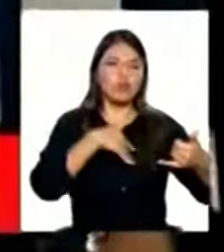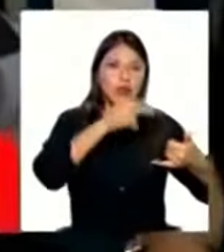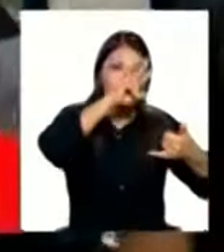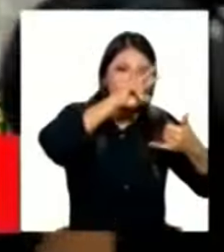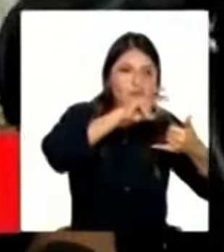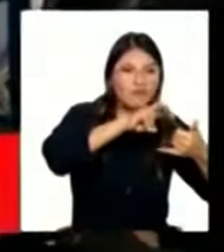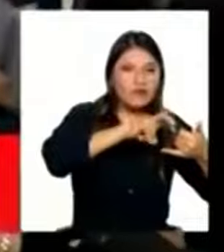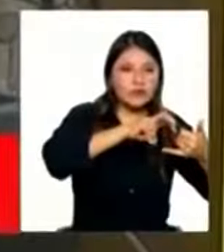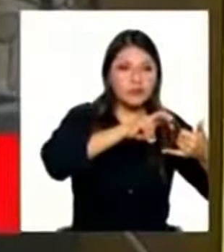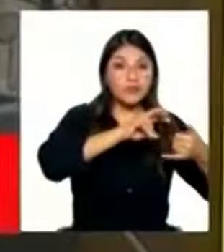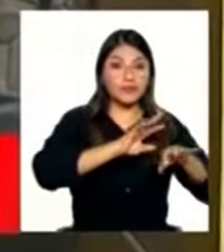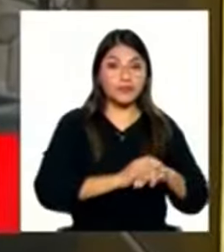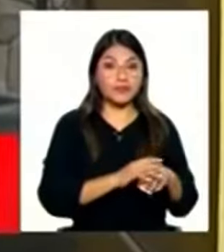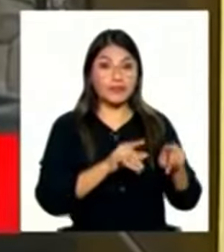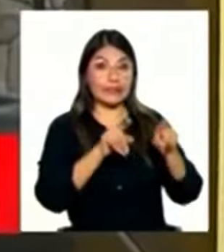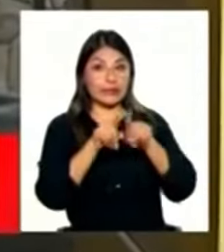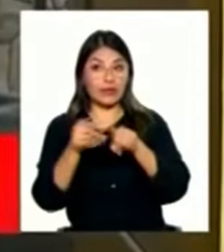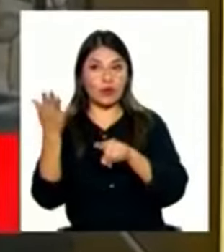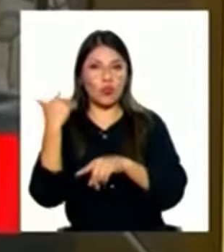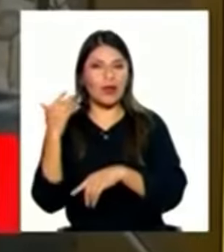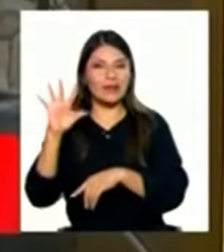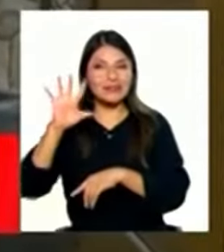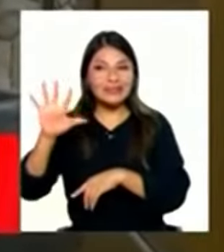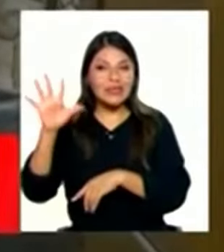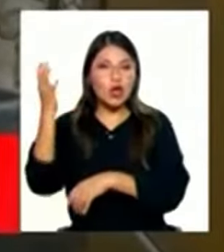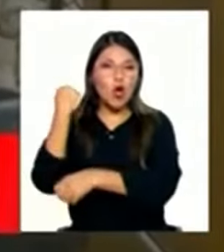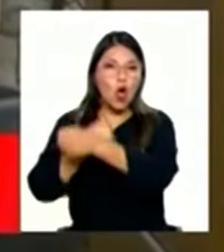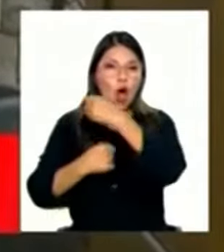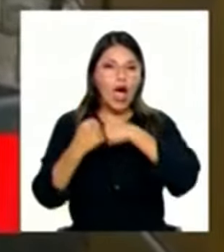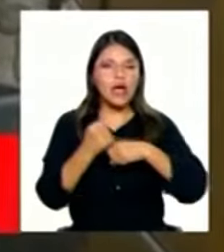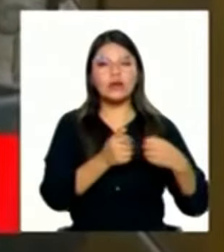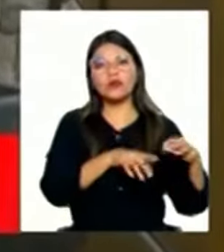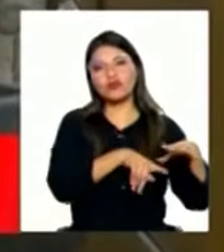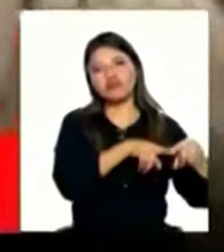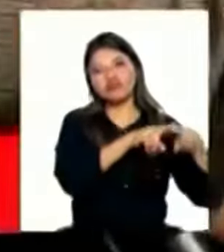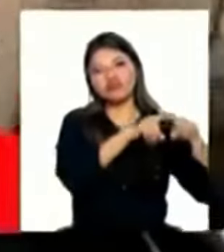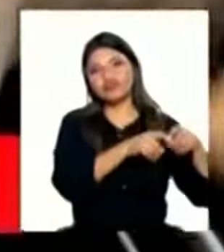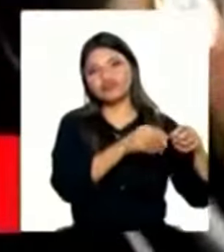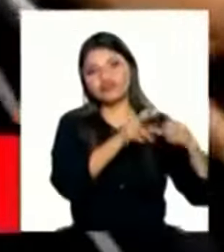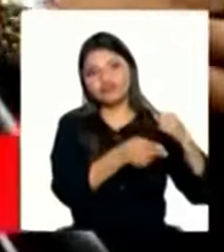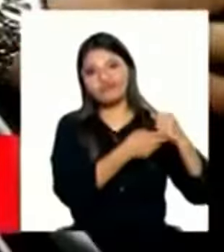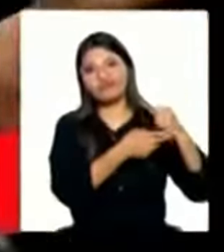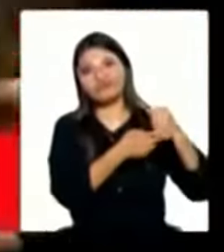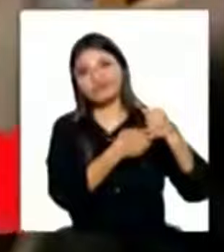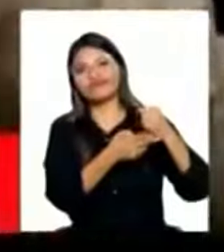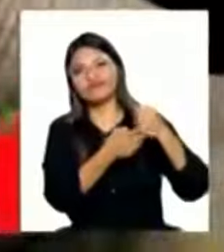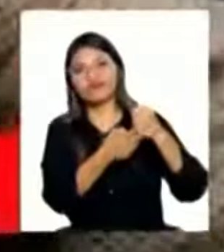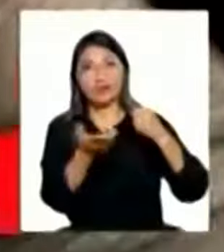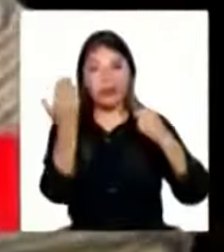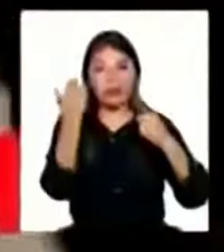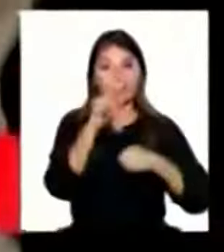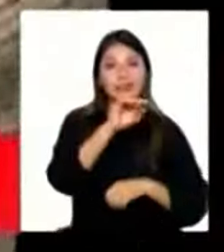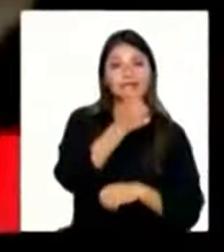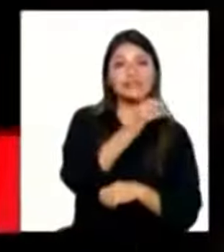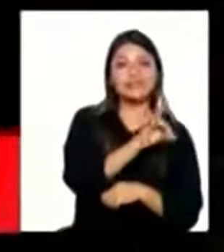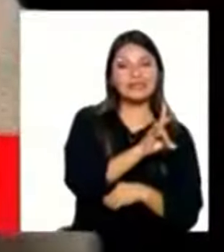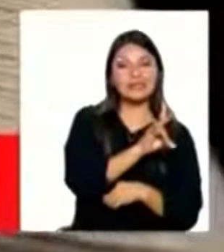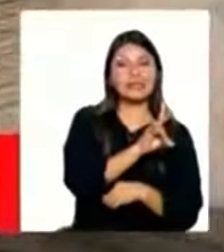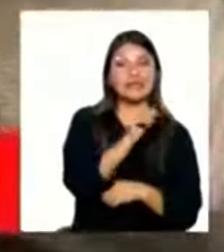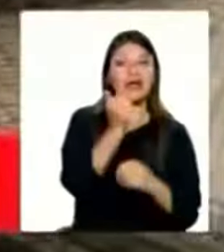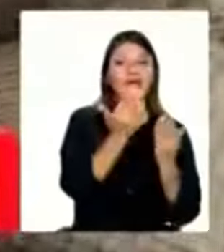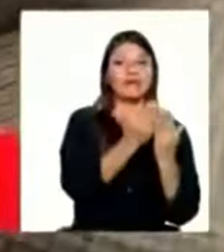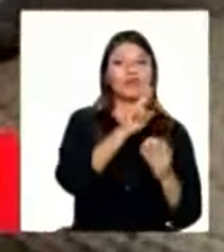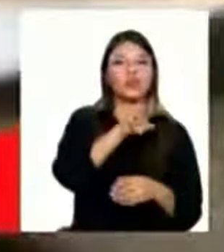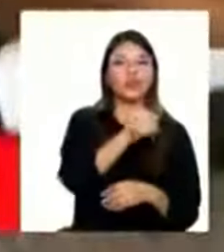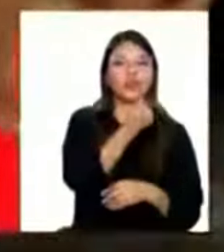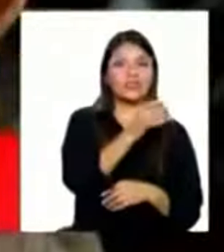móviles del exmandatario llevan más de 5 años lacrados después de ser incautados por la Fiscalía el 17 de abril del